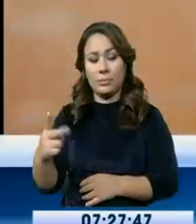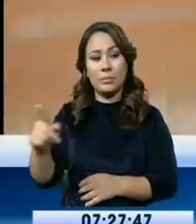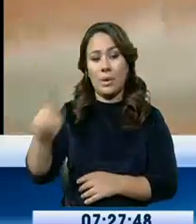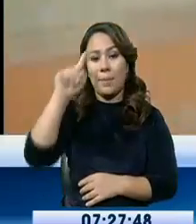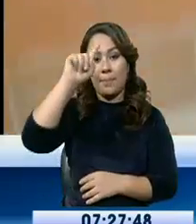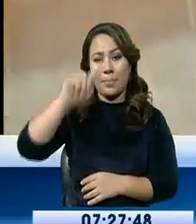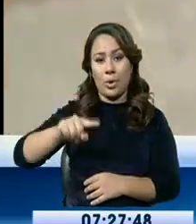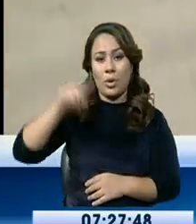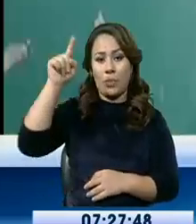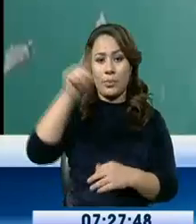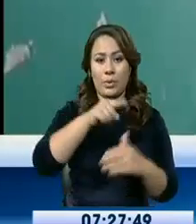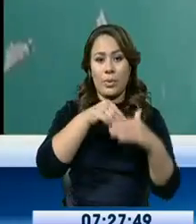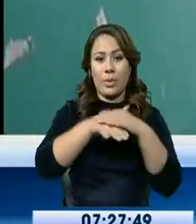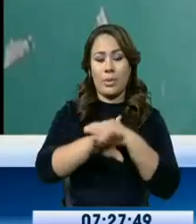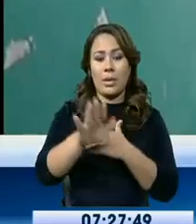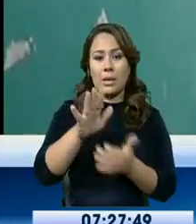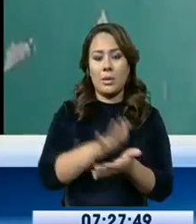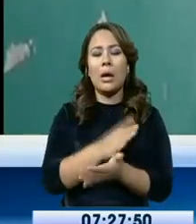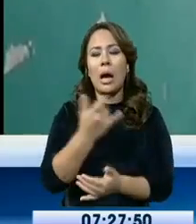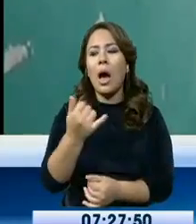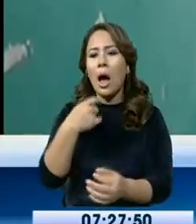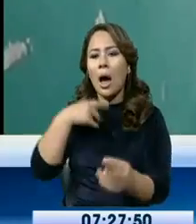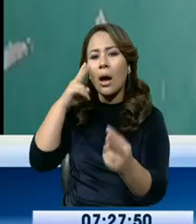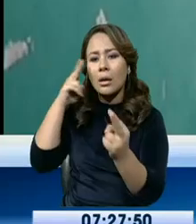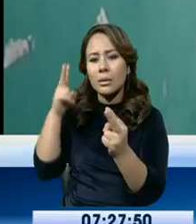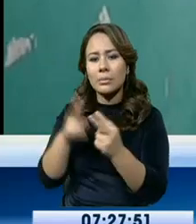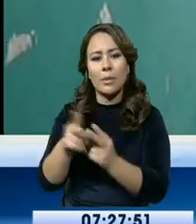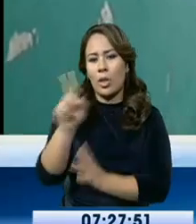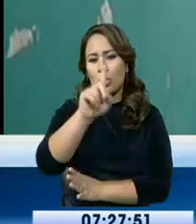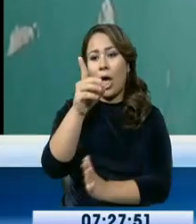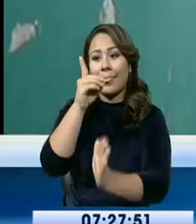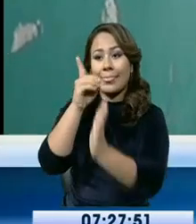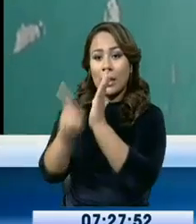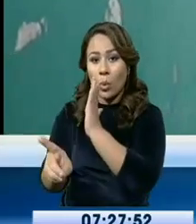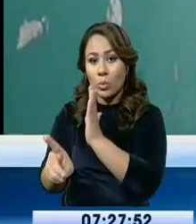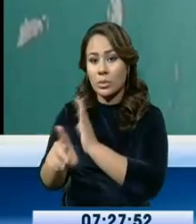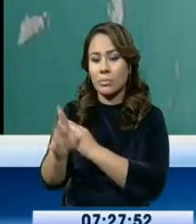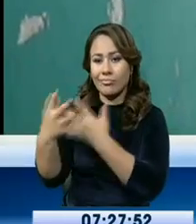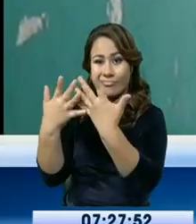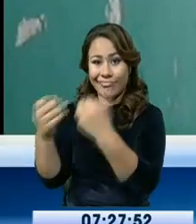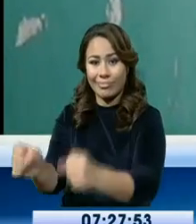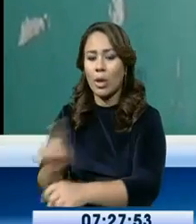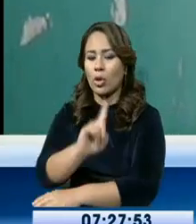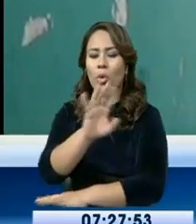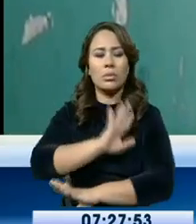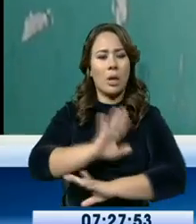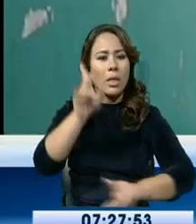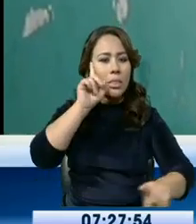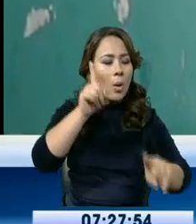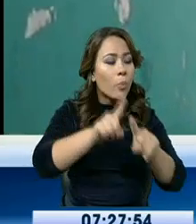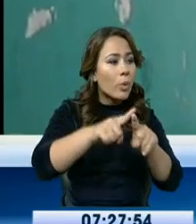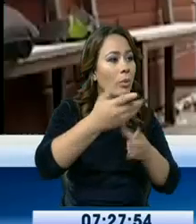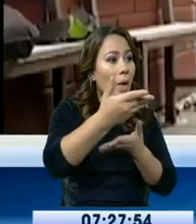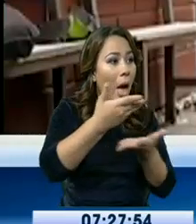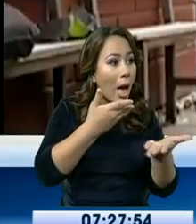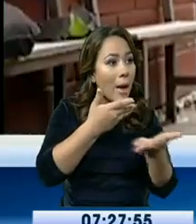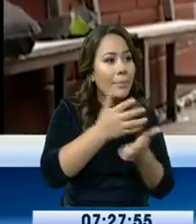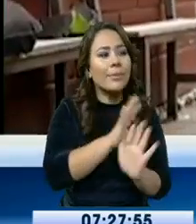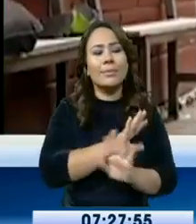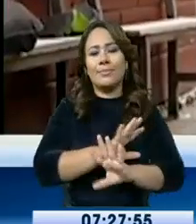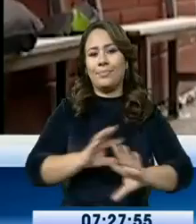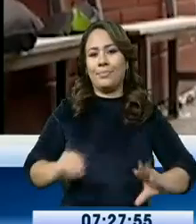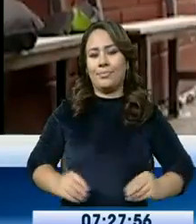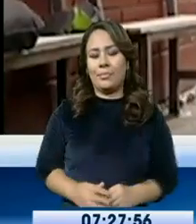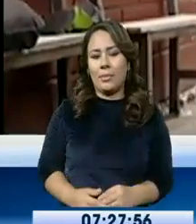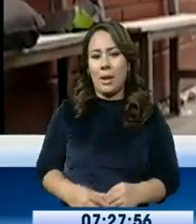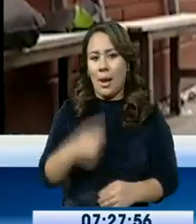es una propiedad privada. Es conocido, entonces no se va a proceder de tal forma porque se pudo arreglar todo verbalmente y quedó ahí. Del